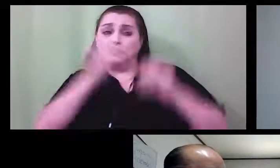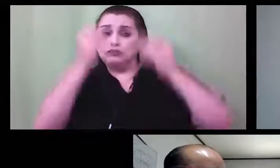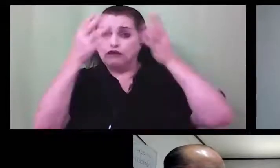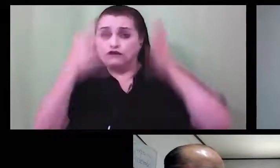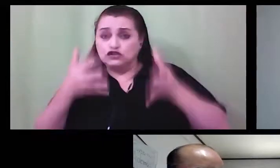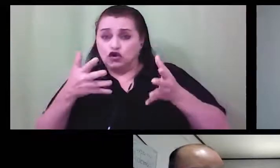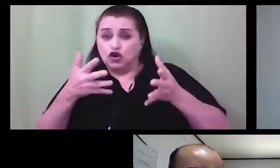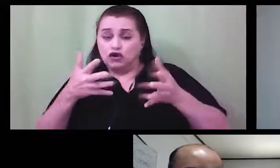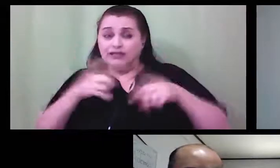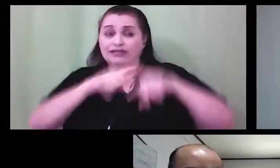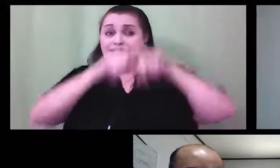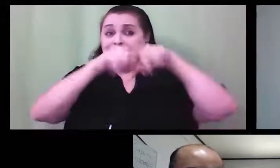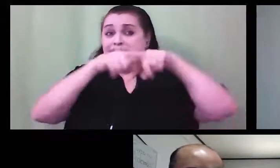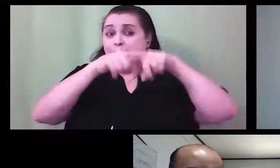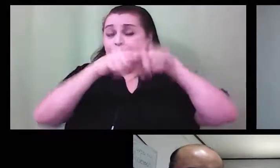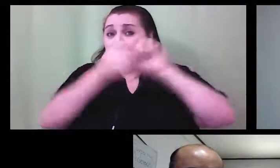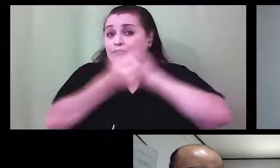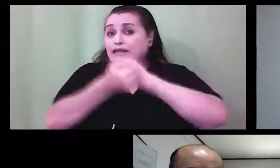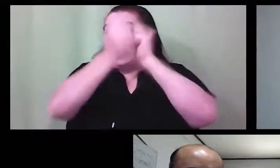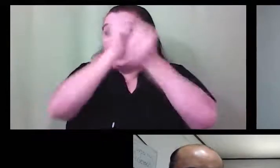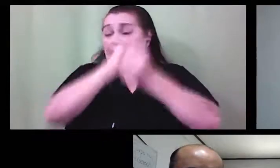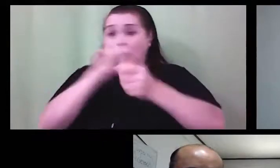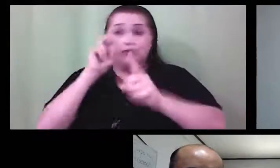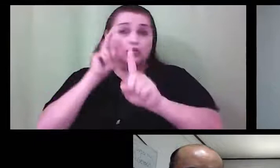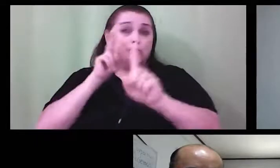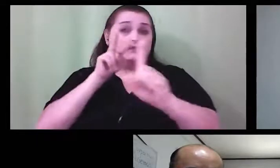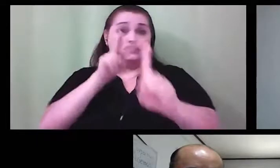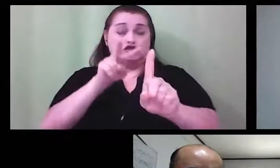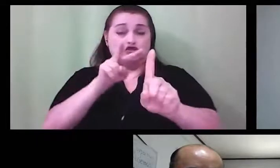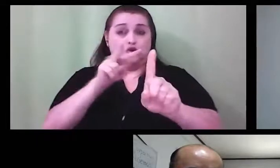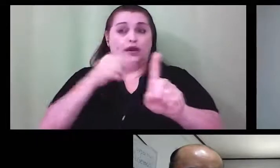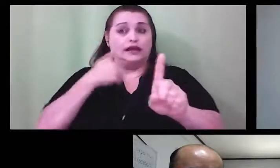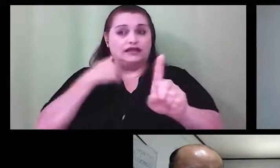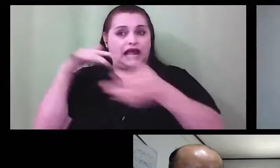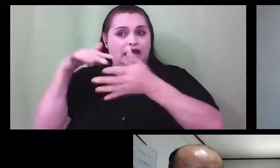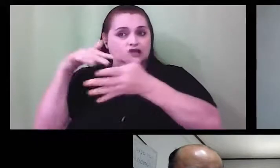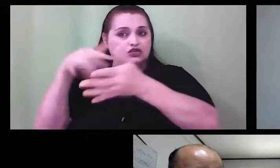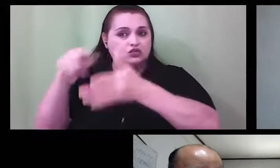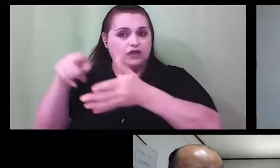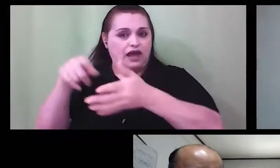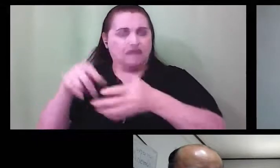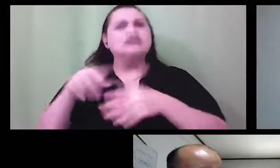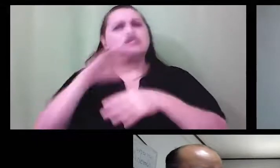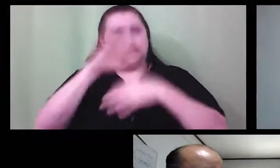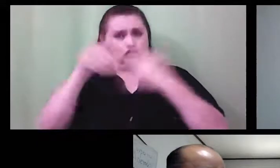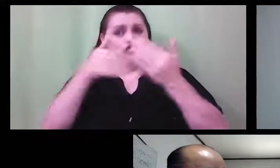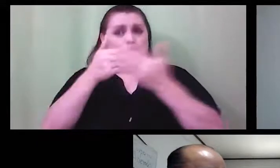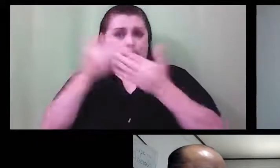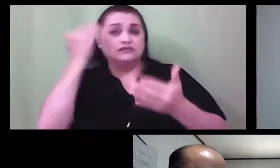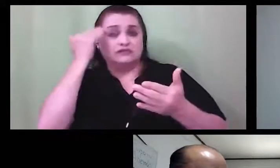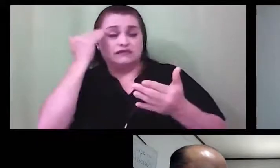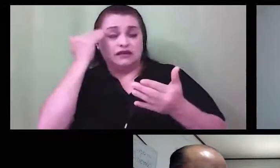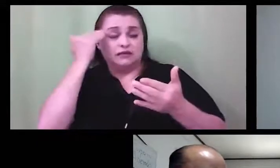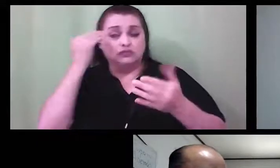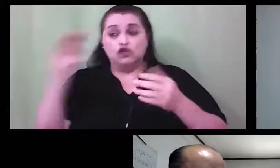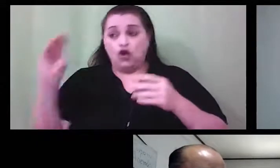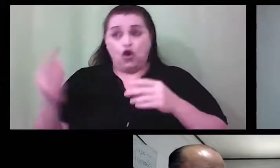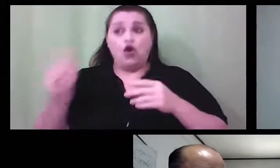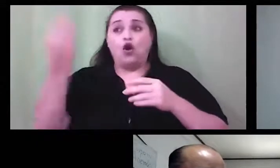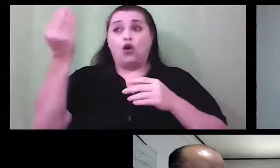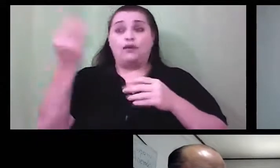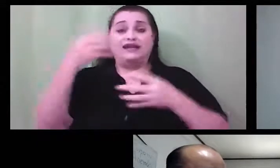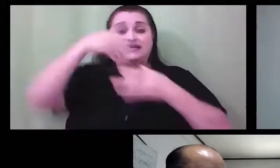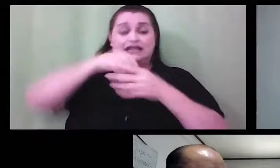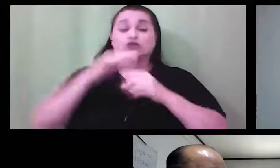pueda cambiar la visualización que tenga un estudiante? Para nadie es un secreto que los jóvenes dentro del